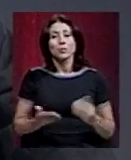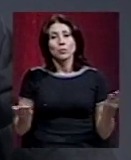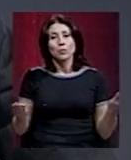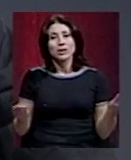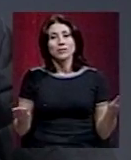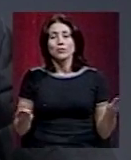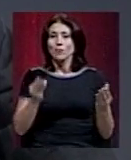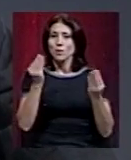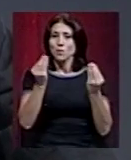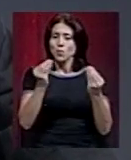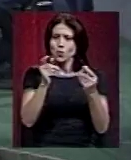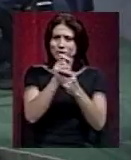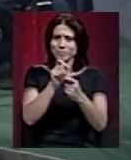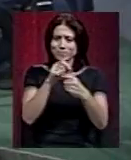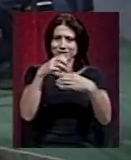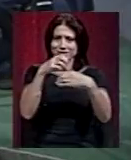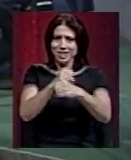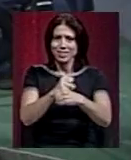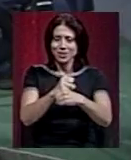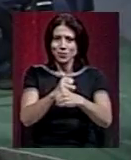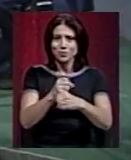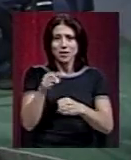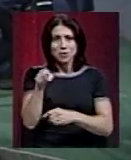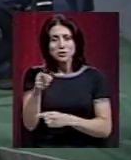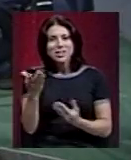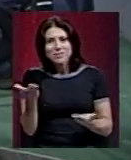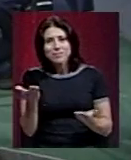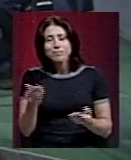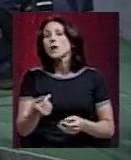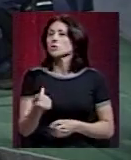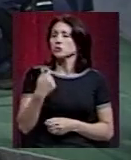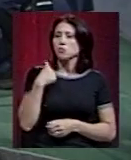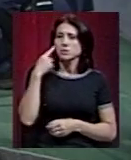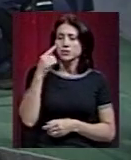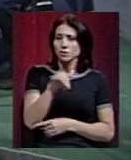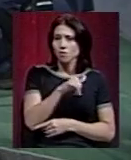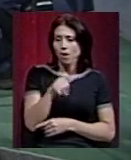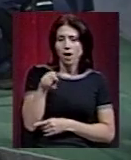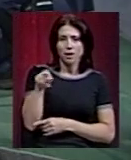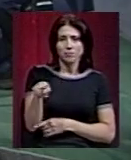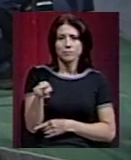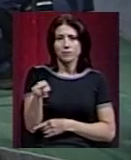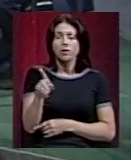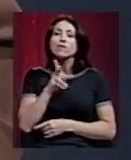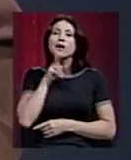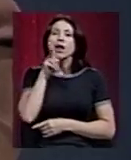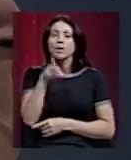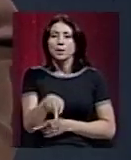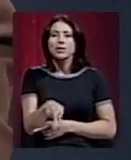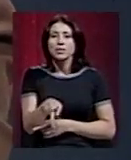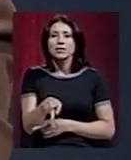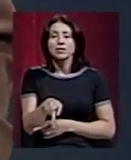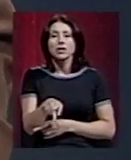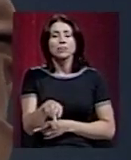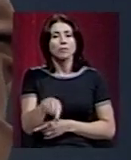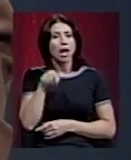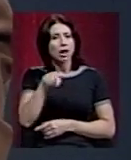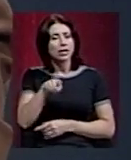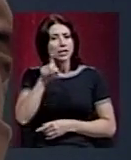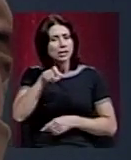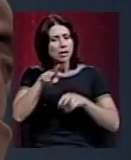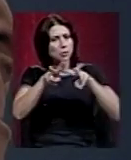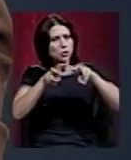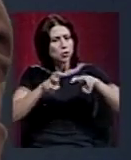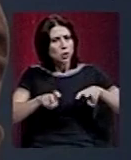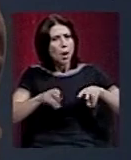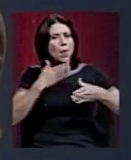fue muy sintético, nos debe quedar un cuarto de minuto. Coincido enteramente, si realmente se impone el buen juicio, la